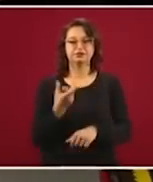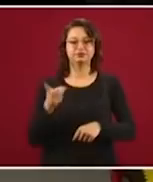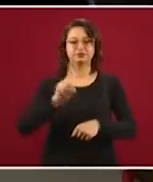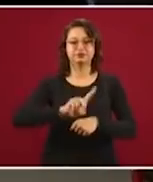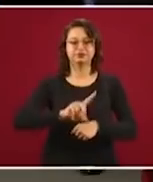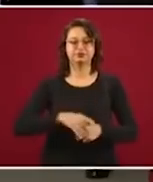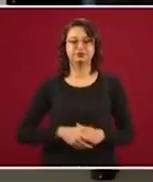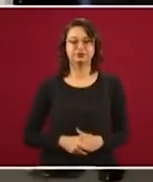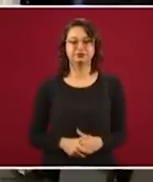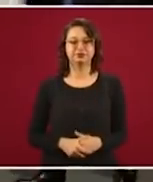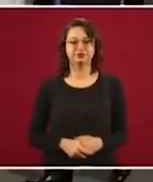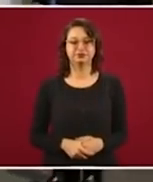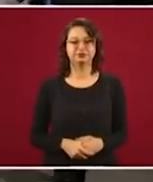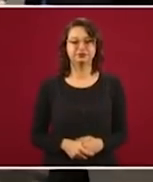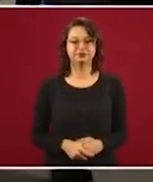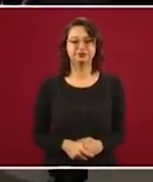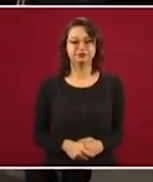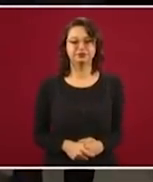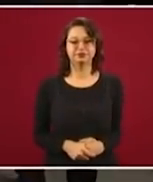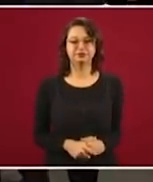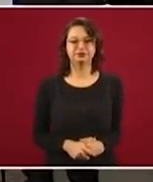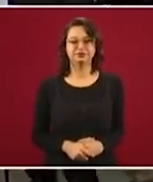Buenos días. Buenos días.